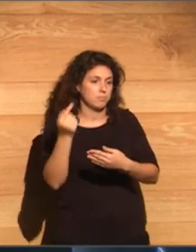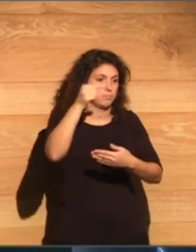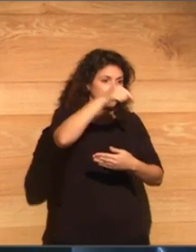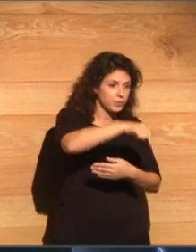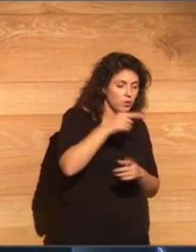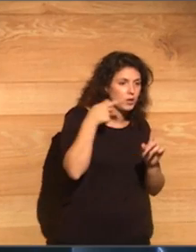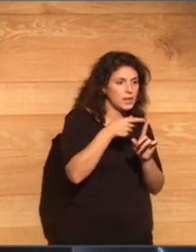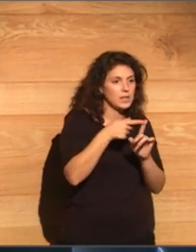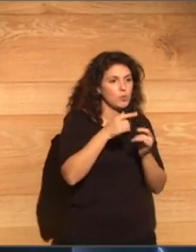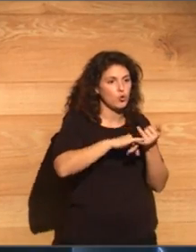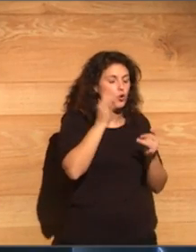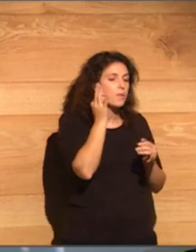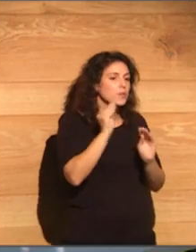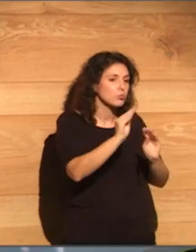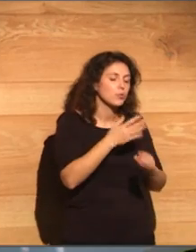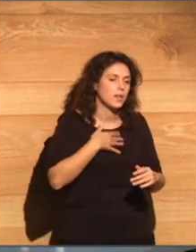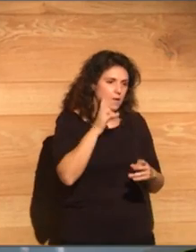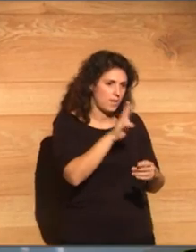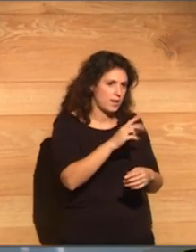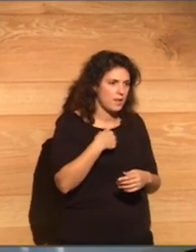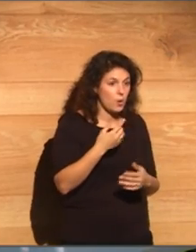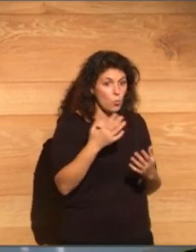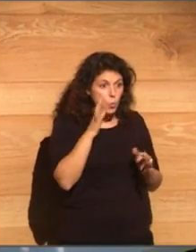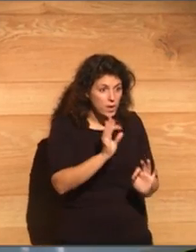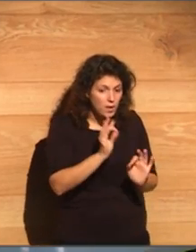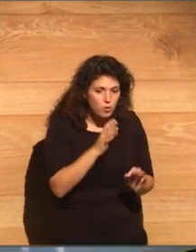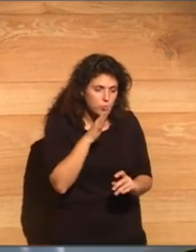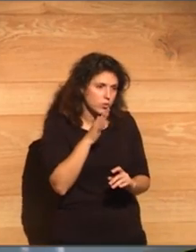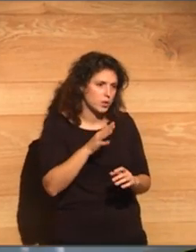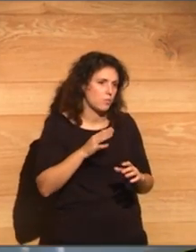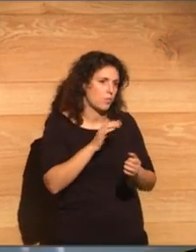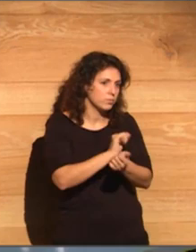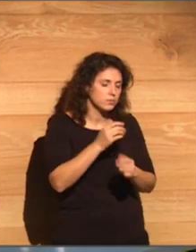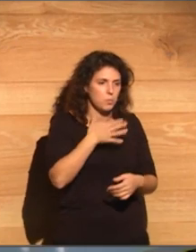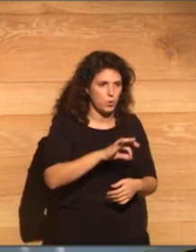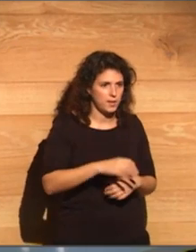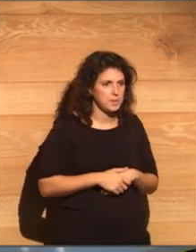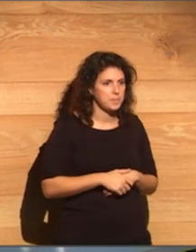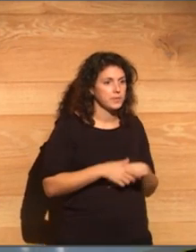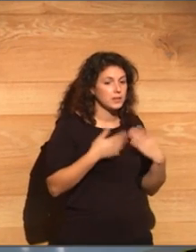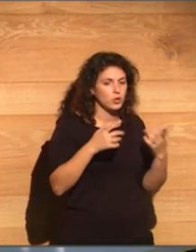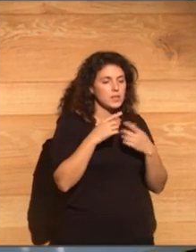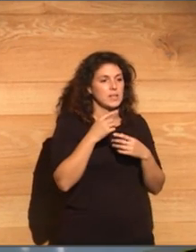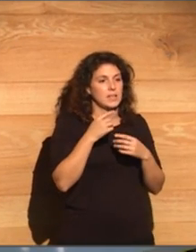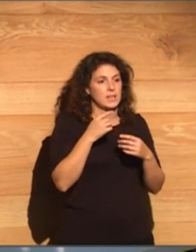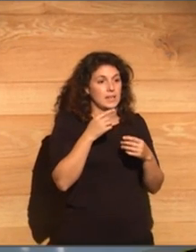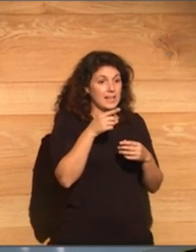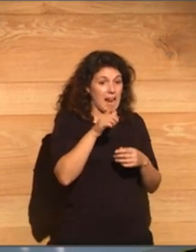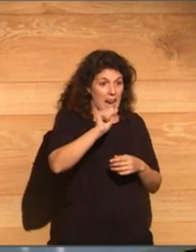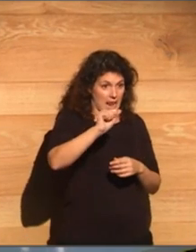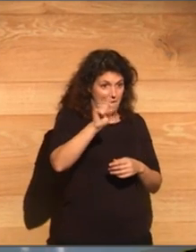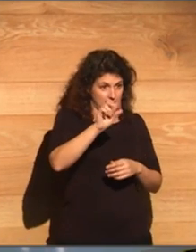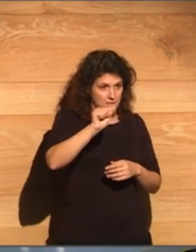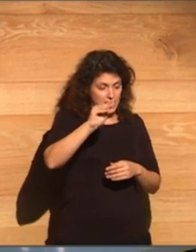dice que te pierdes, que te pillan. Y en realidad nadie odia a nadie, ni nadie quiere a nadie. Y se convierte en ese sentido esa vaquilla en